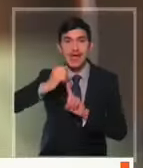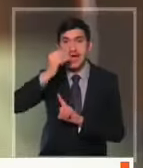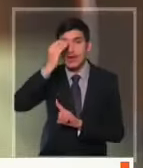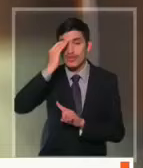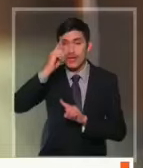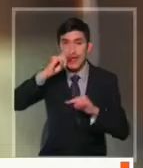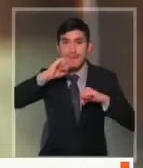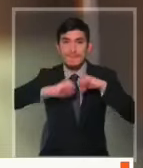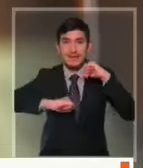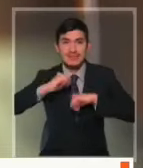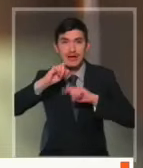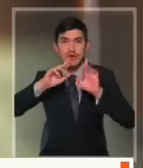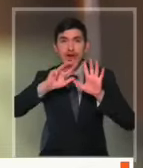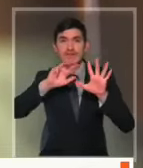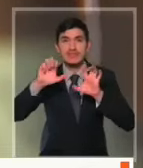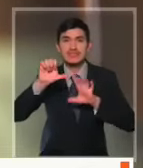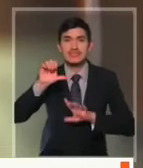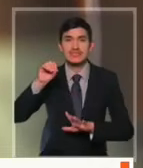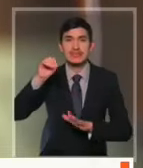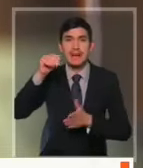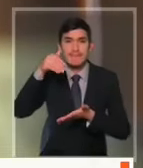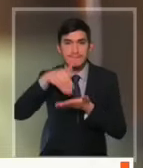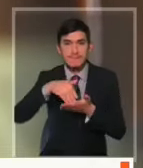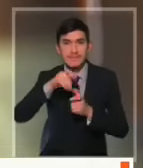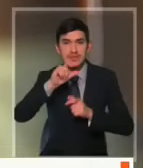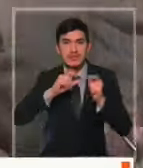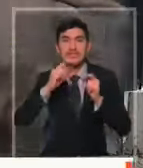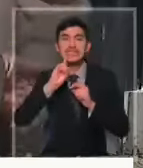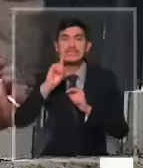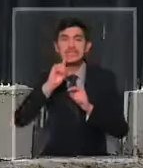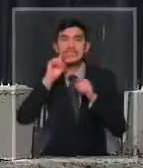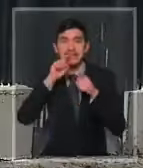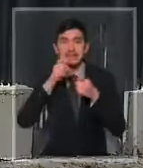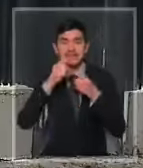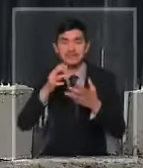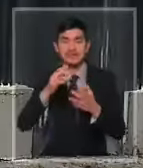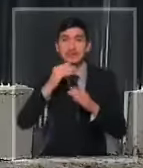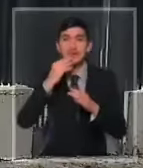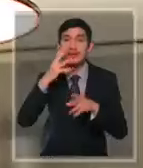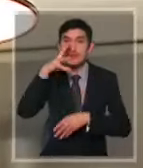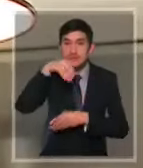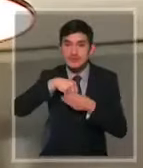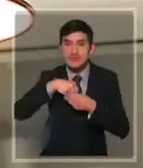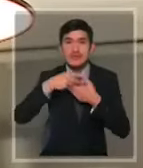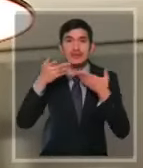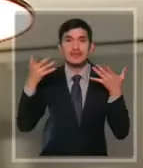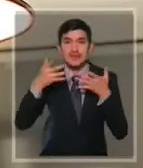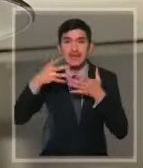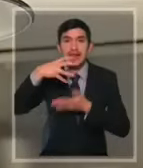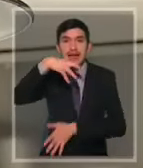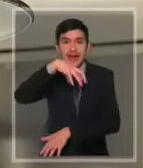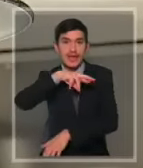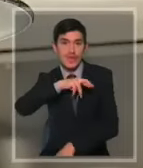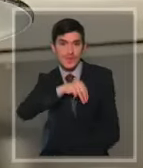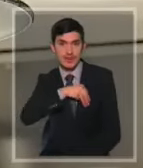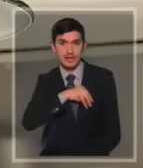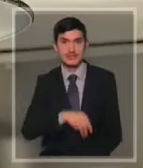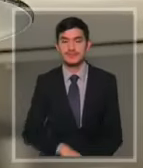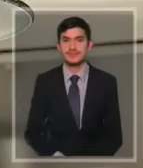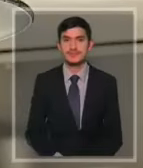la empresa, unos 960.000 hogares recibirán esta retribución, incluyendo los de la región metropolitana.